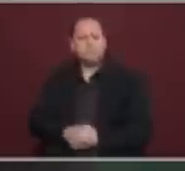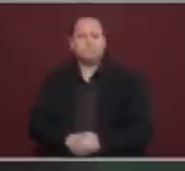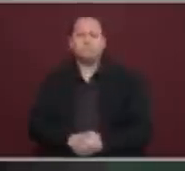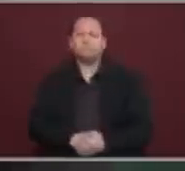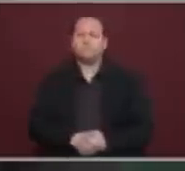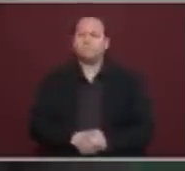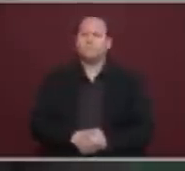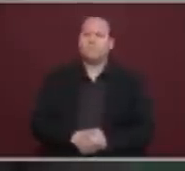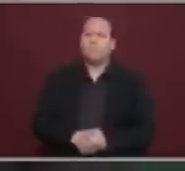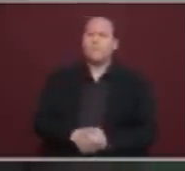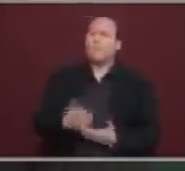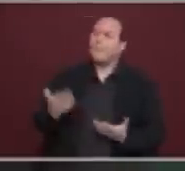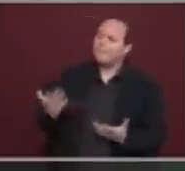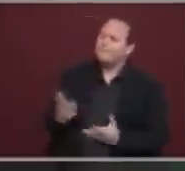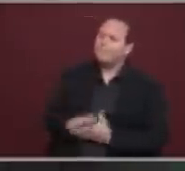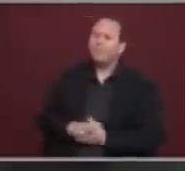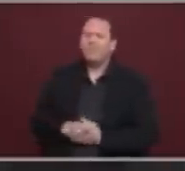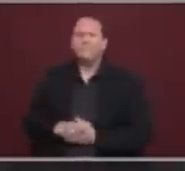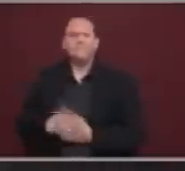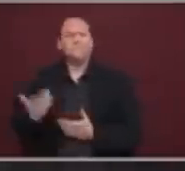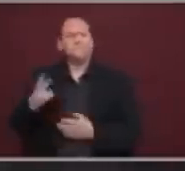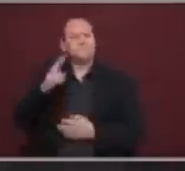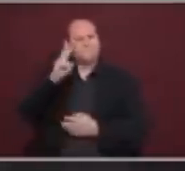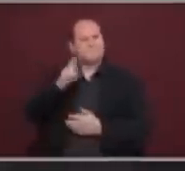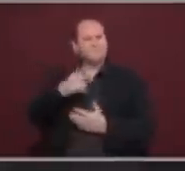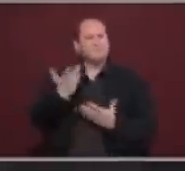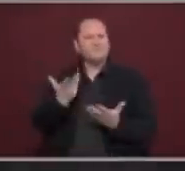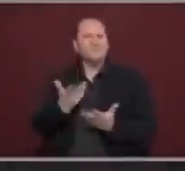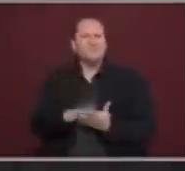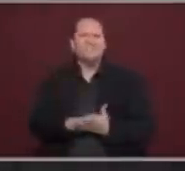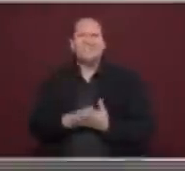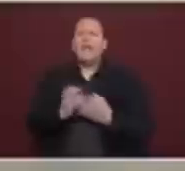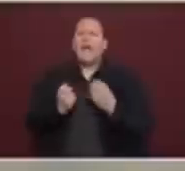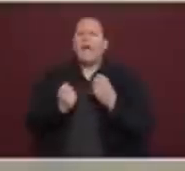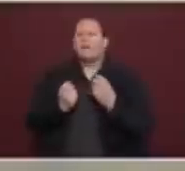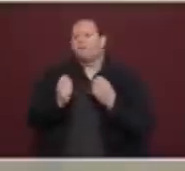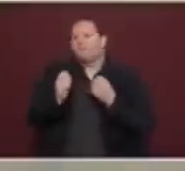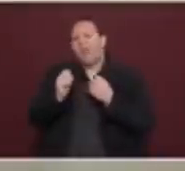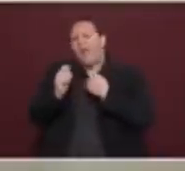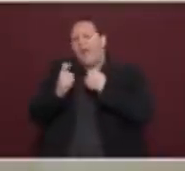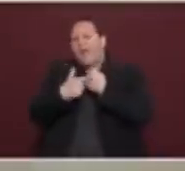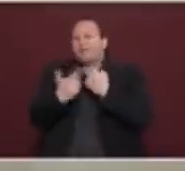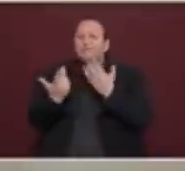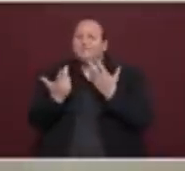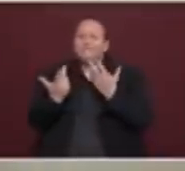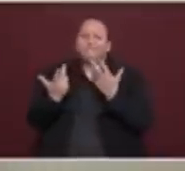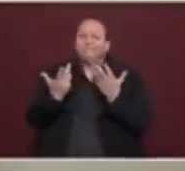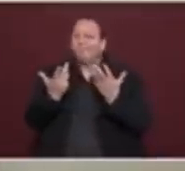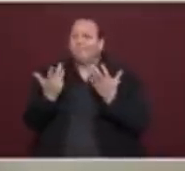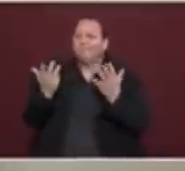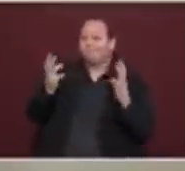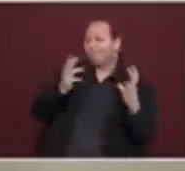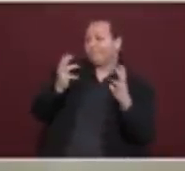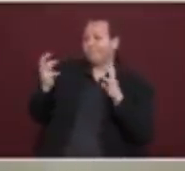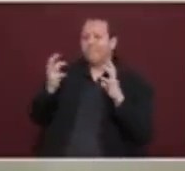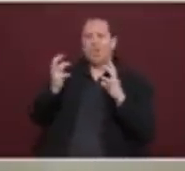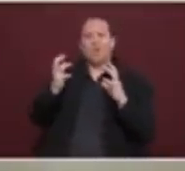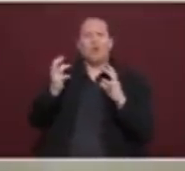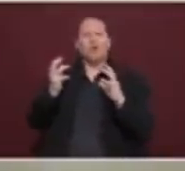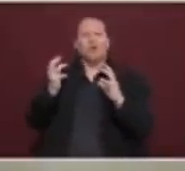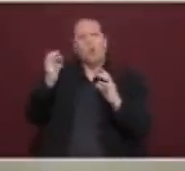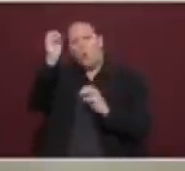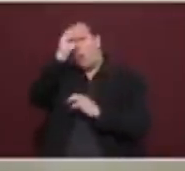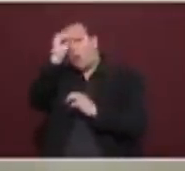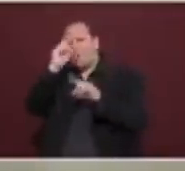se generó polémica porque dimos a